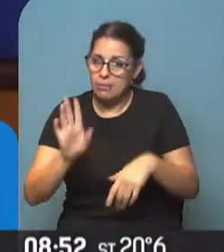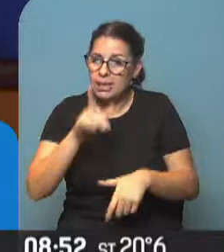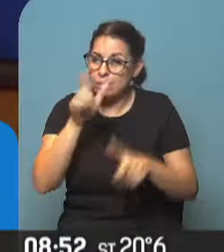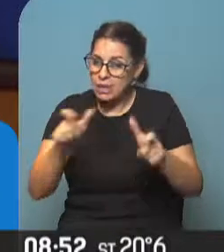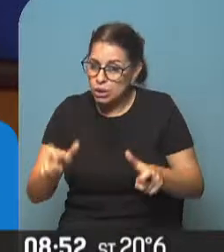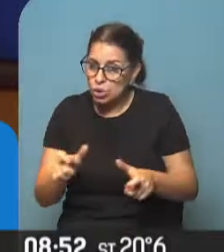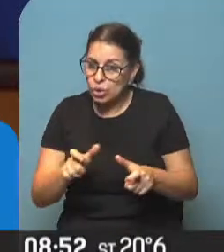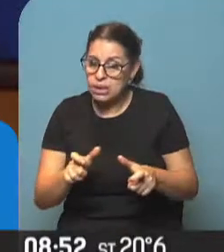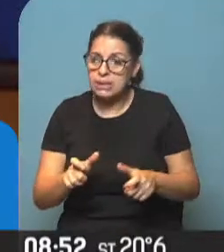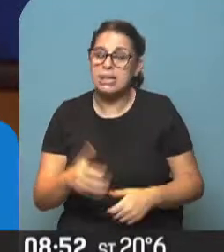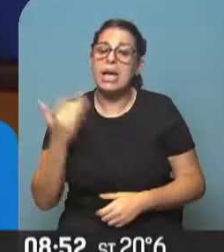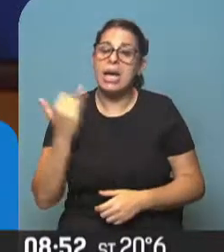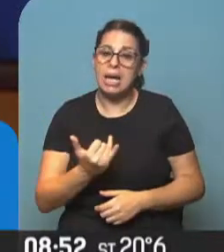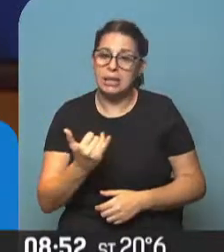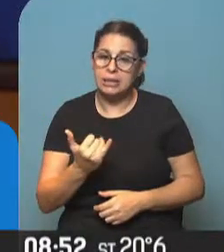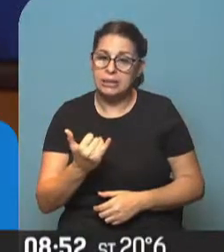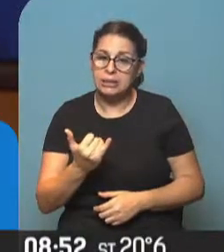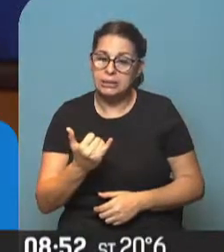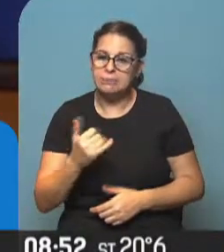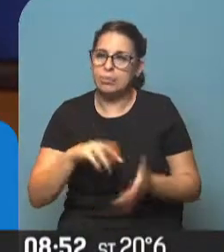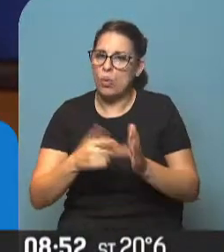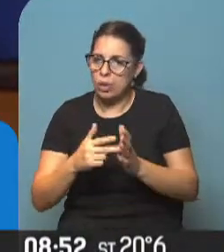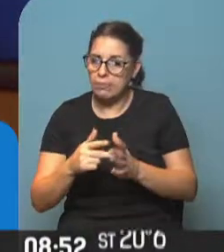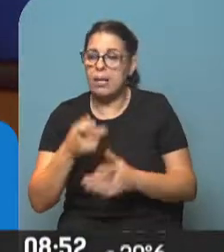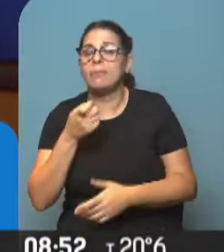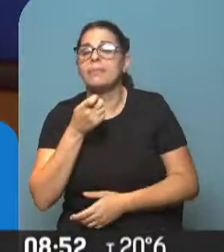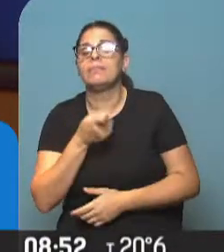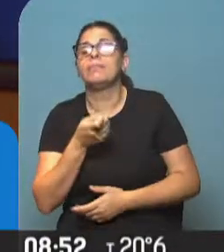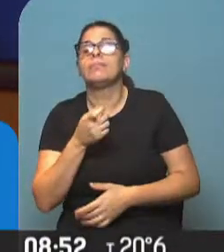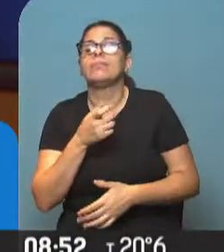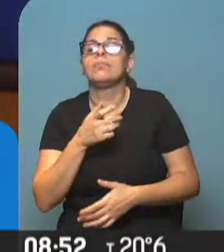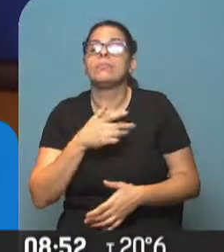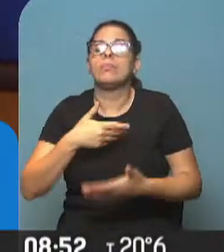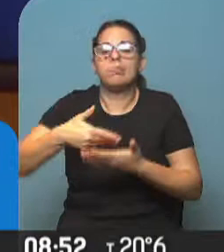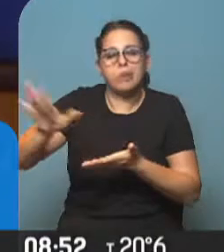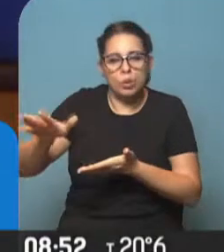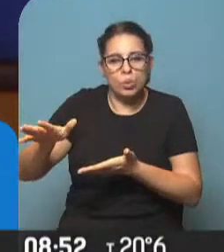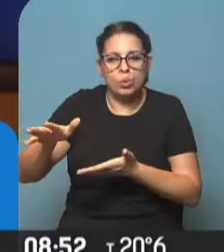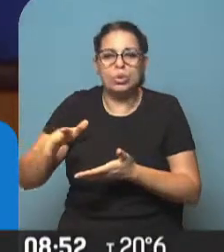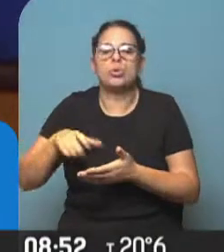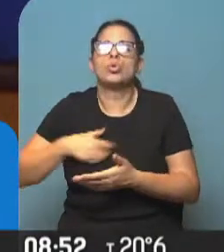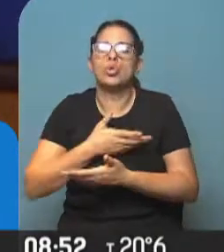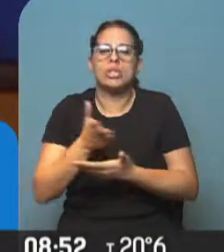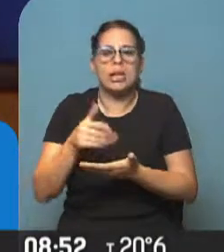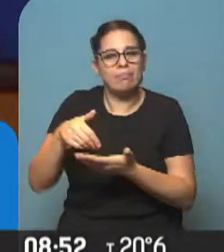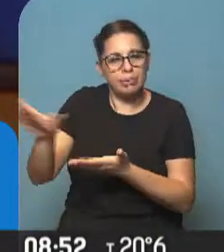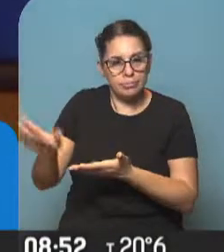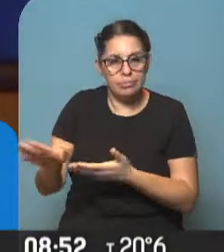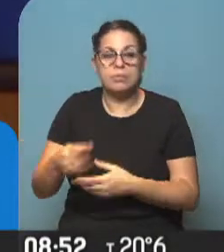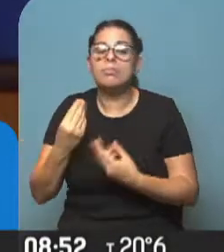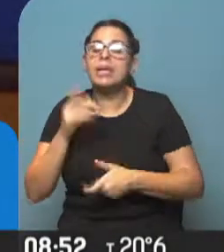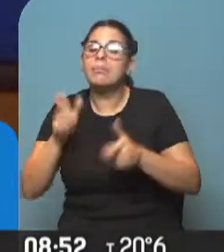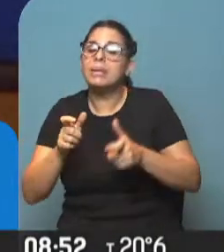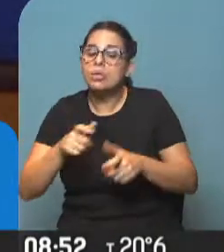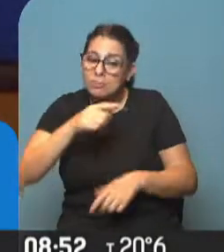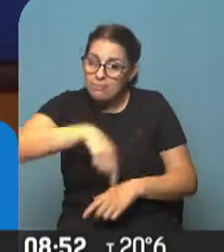que tienen mayor dificultad que están en situación de exclusión social para que ellos